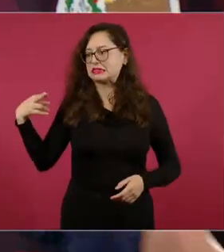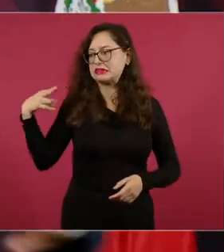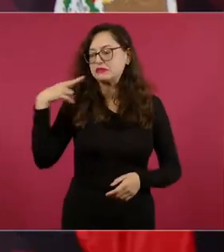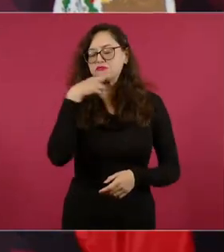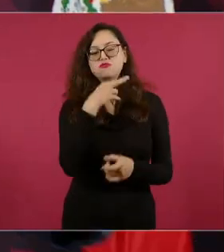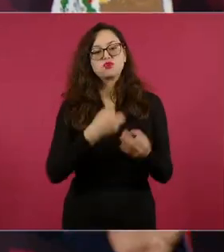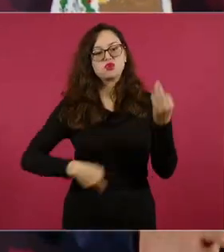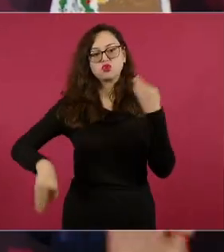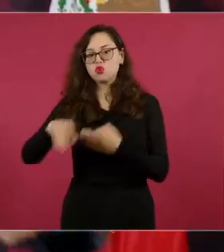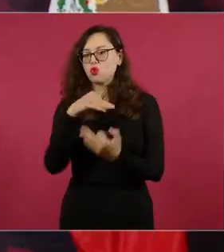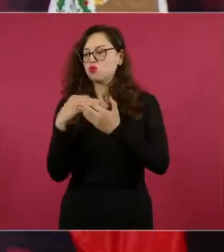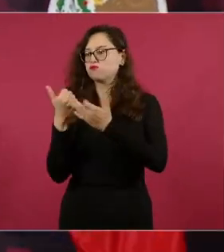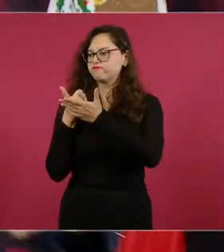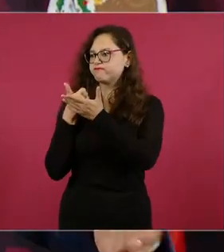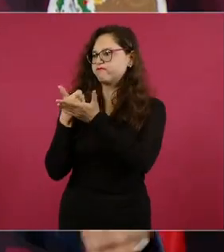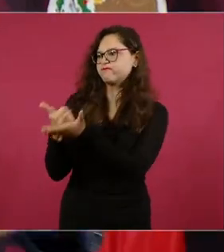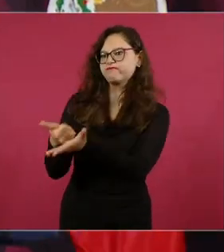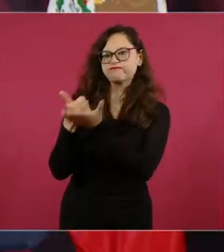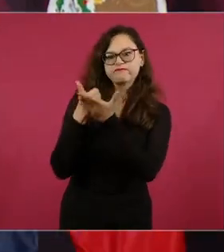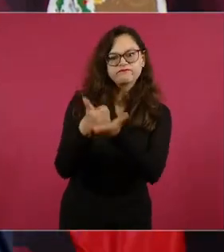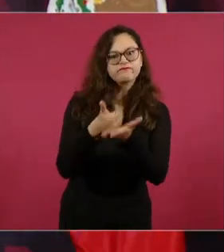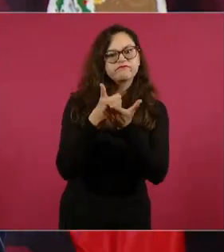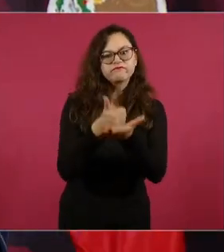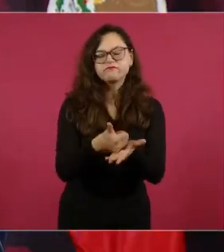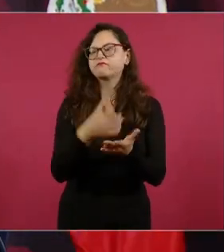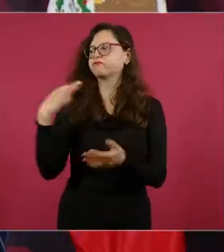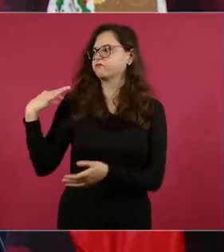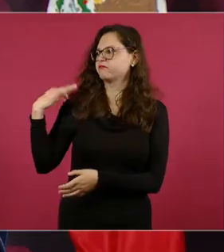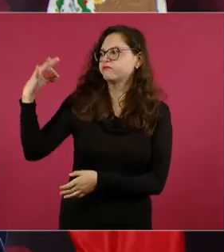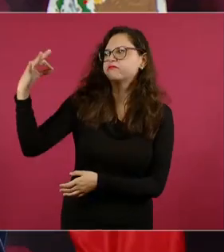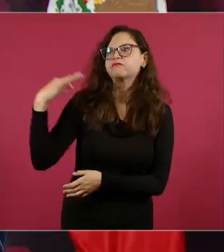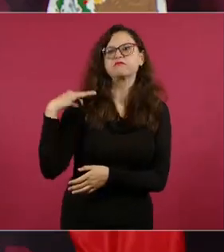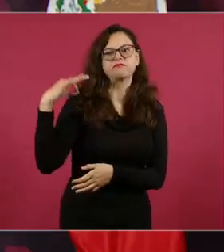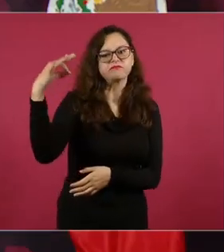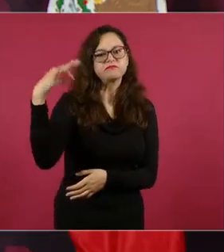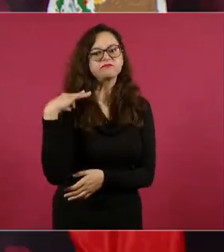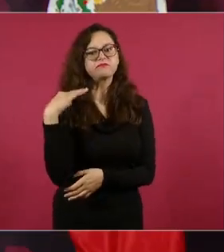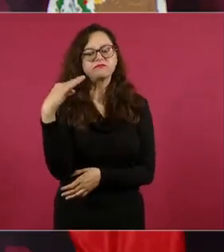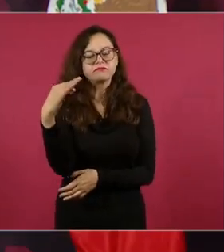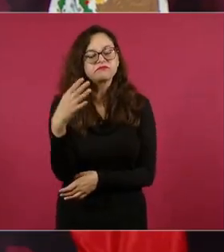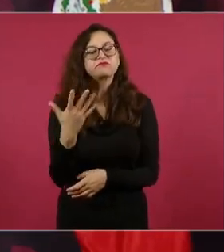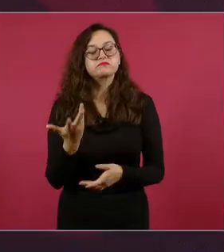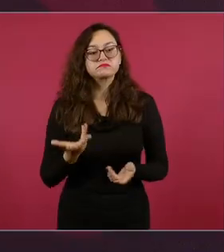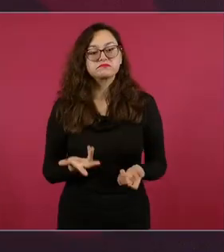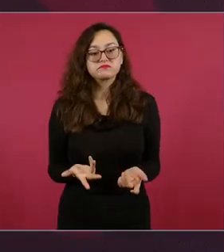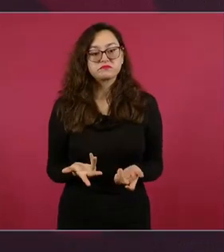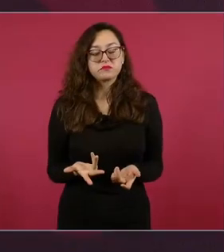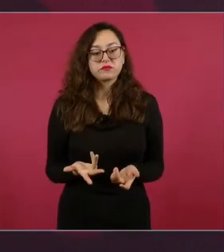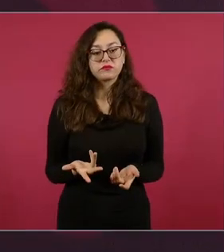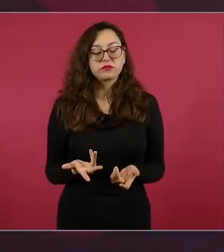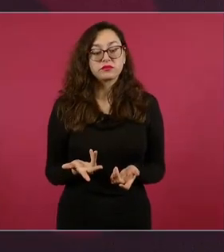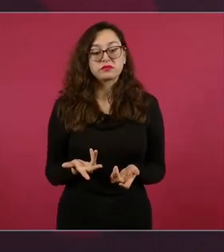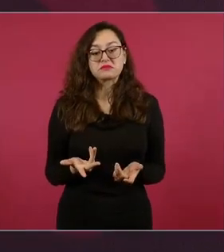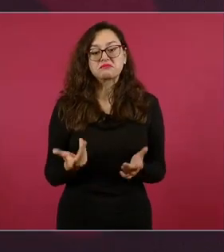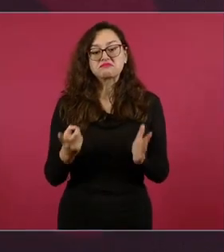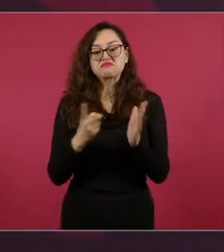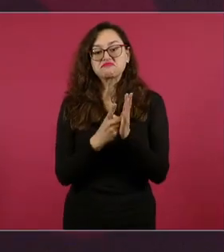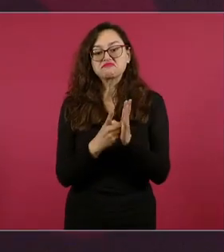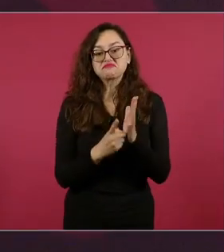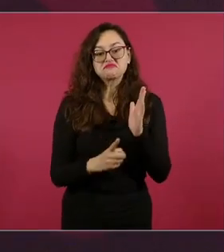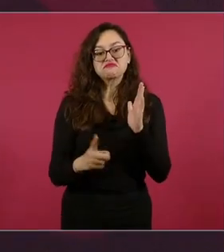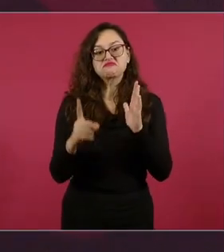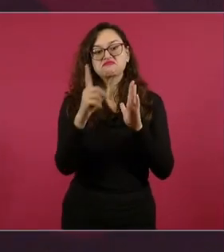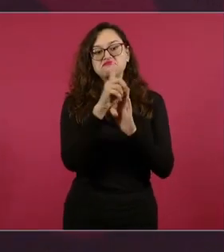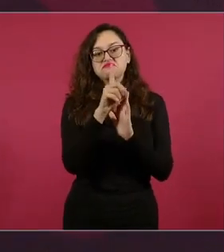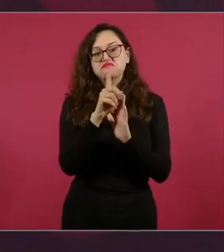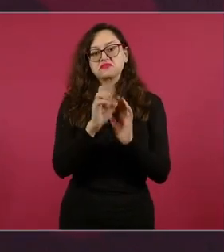acude la gente, todos, a ayudar? Y puede ser que se viva en departamentos y que